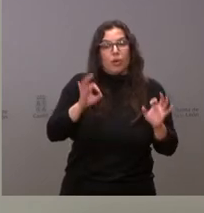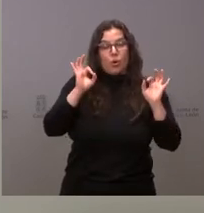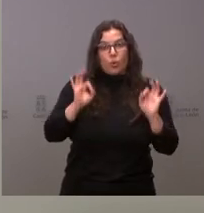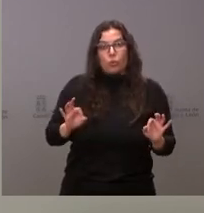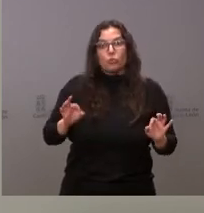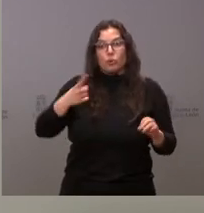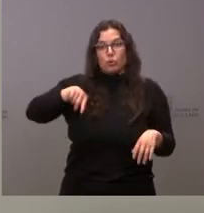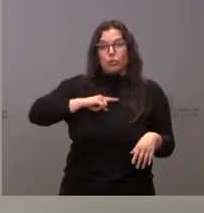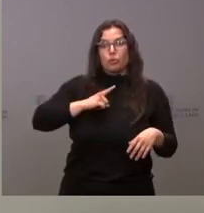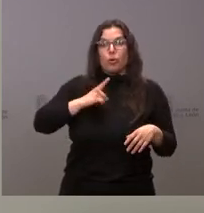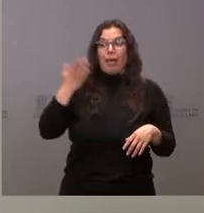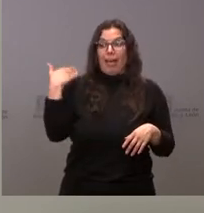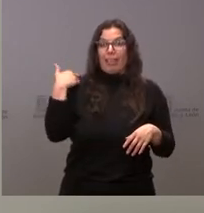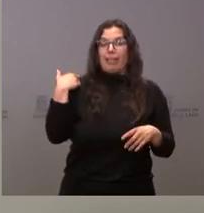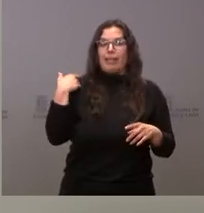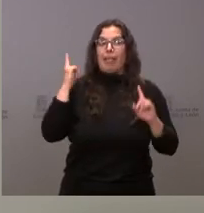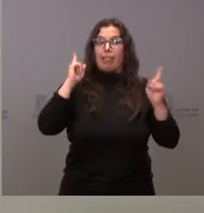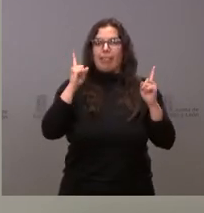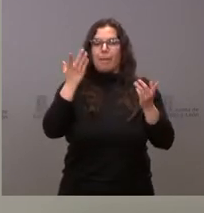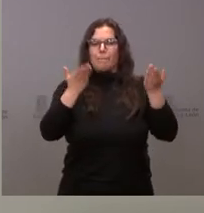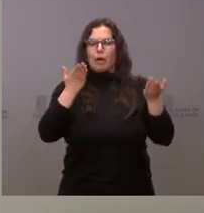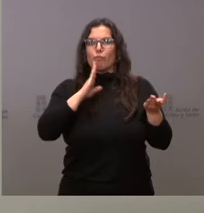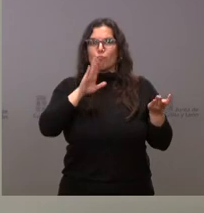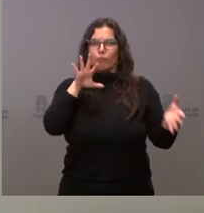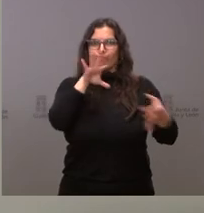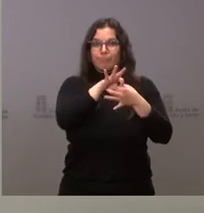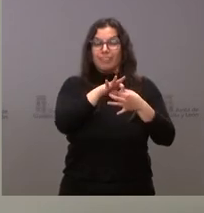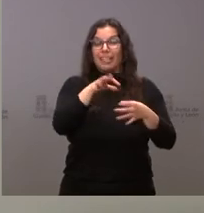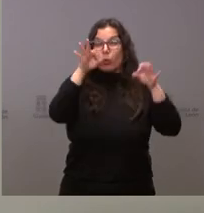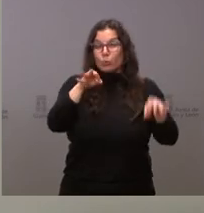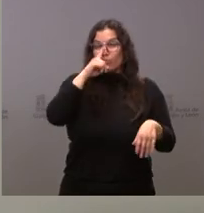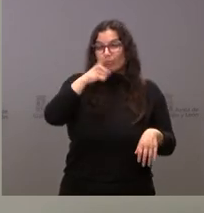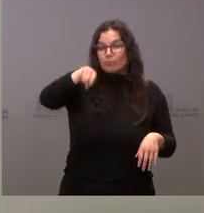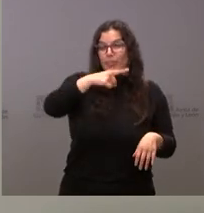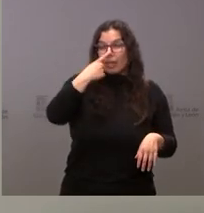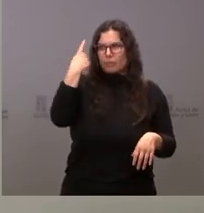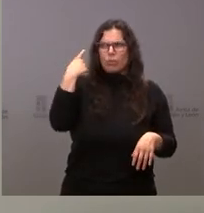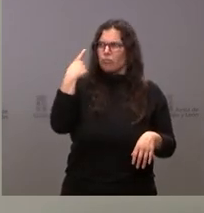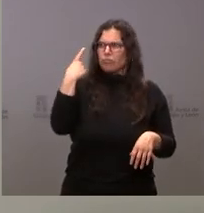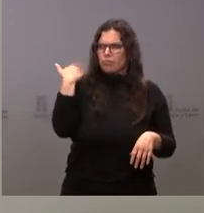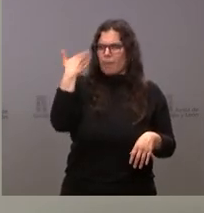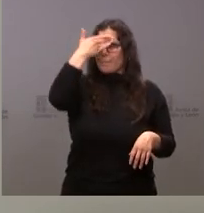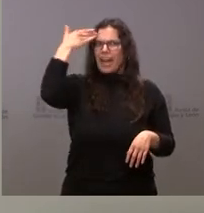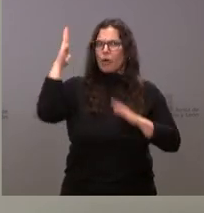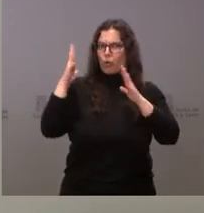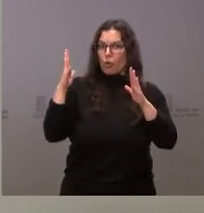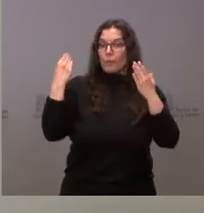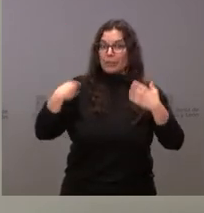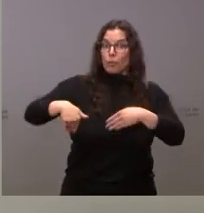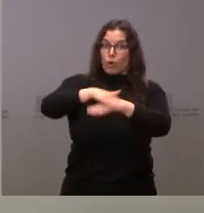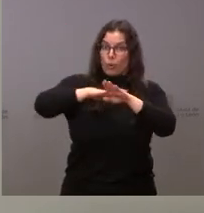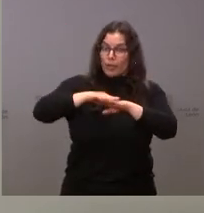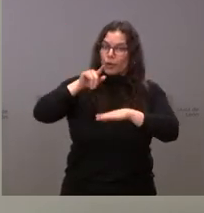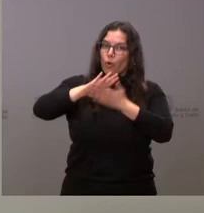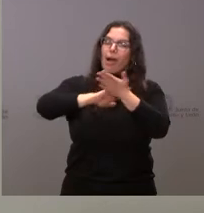una valoración adecuada de lo que estaba pasando recordarán ustedes que hace un año incluso menos durante el verano el propio gobierno estaba